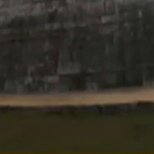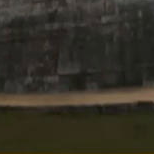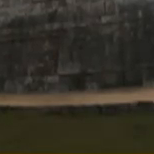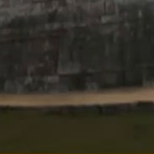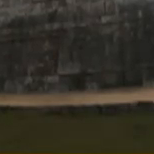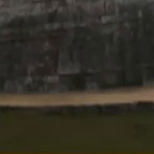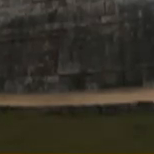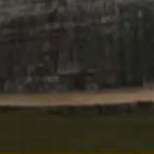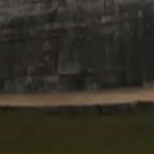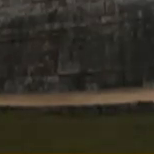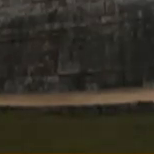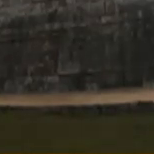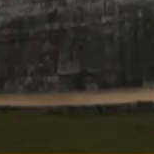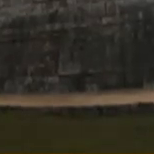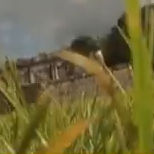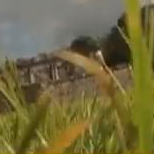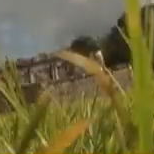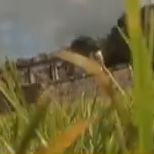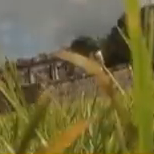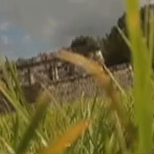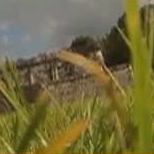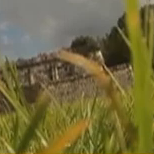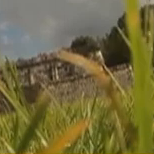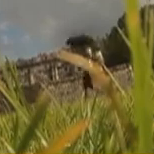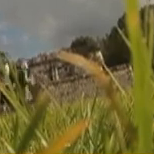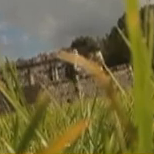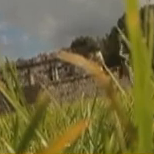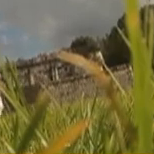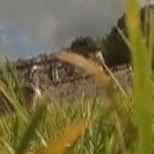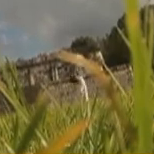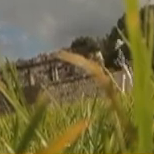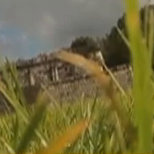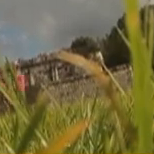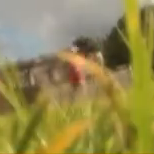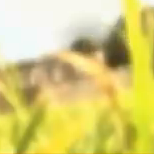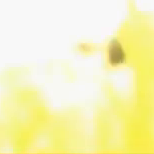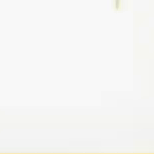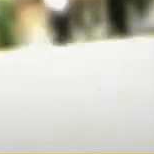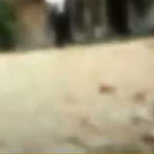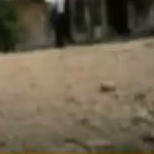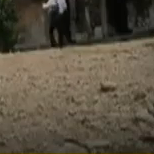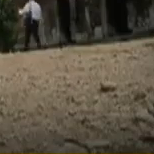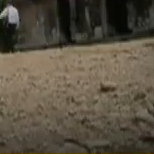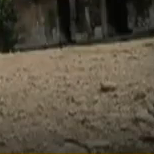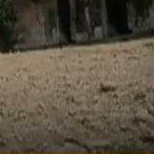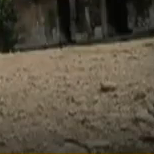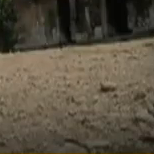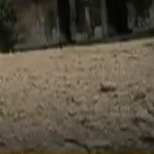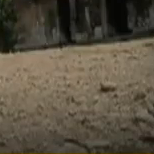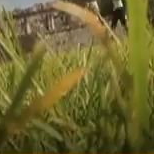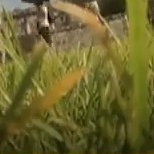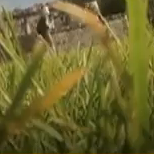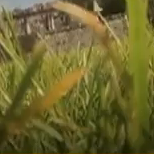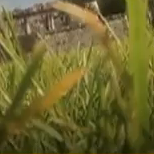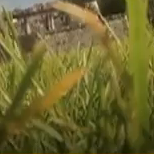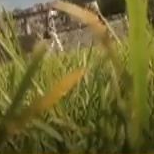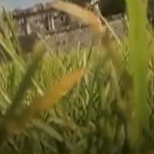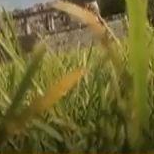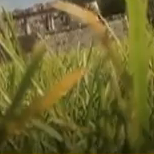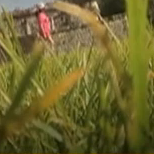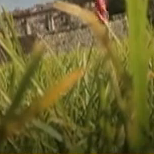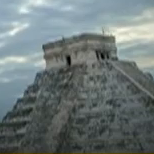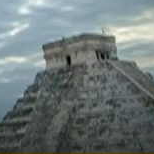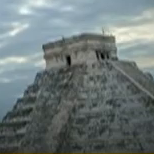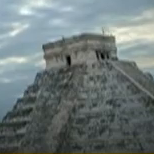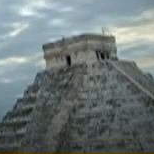equinoccio de verano y otoño nos regala el descenso a la tierra de la serpiente emplumada. Alrededor del siglo XII de nuestra